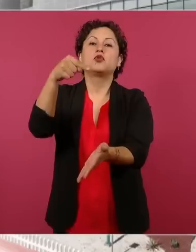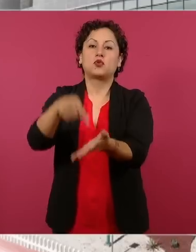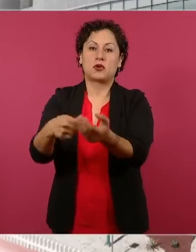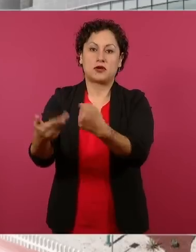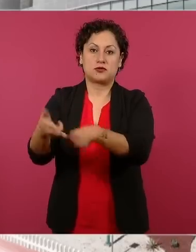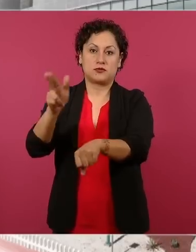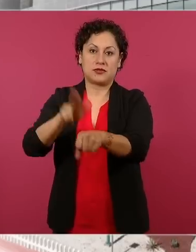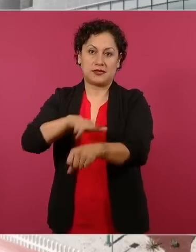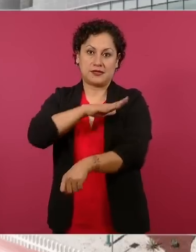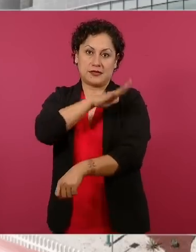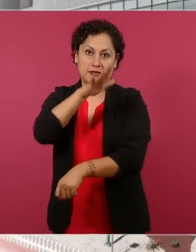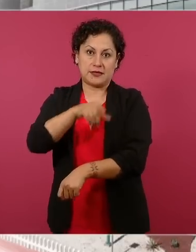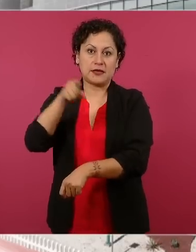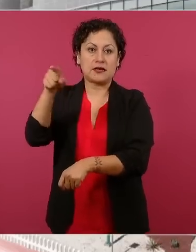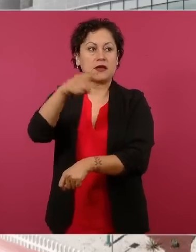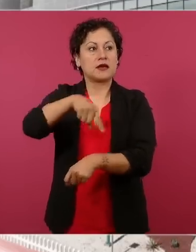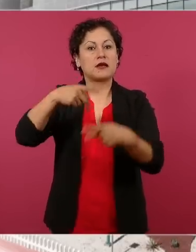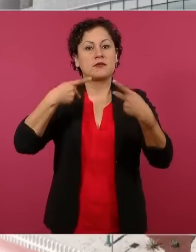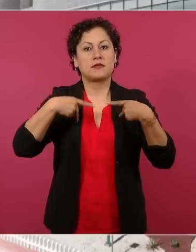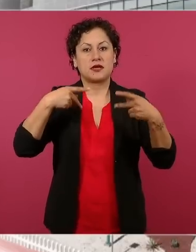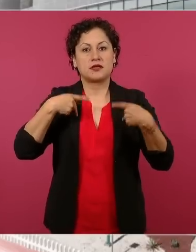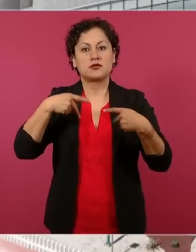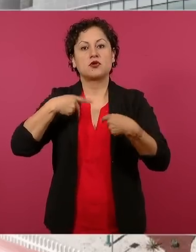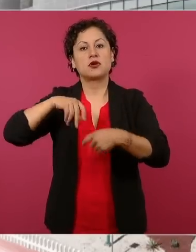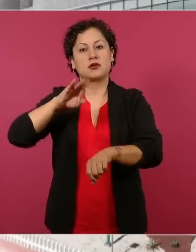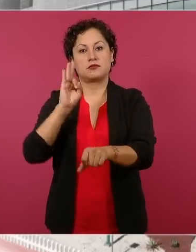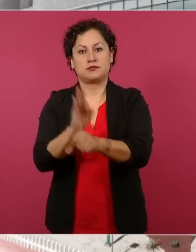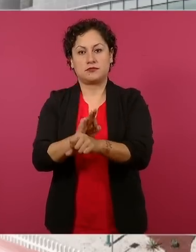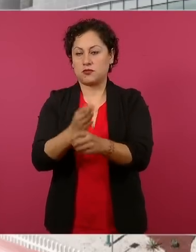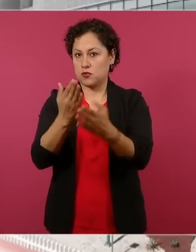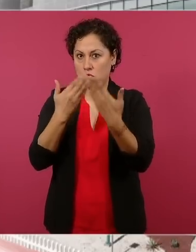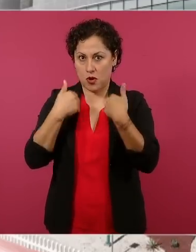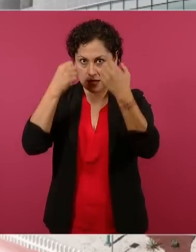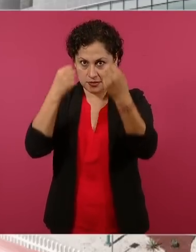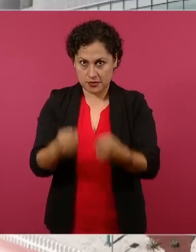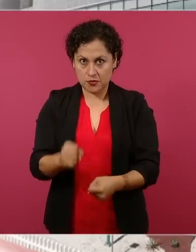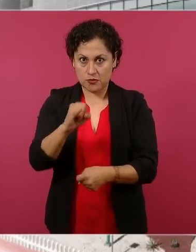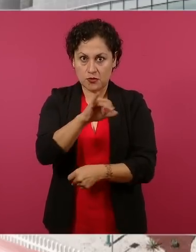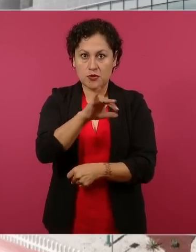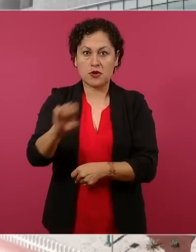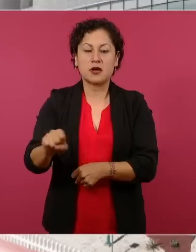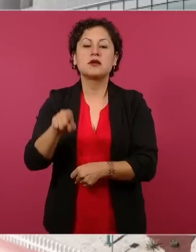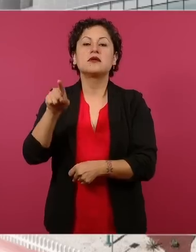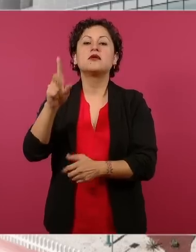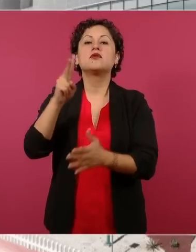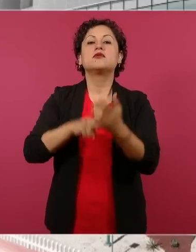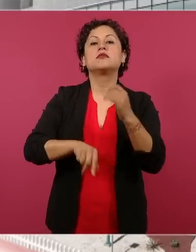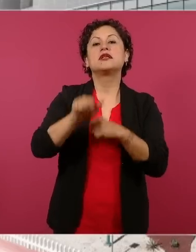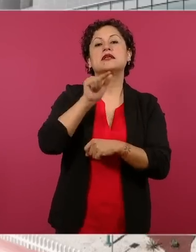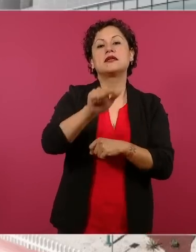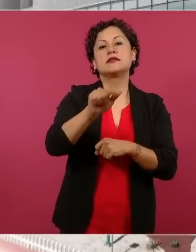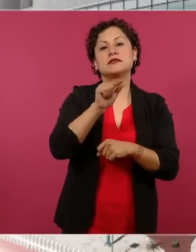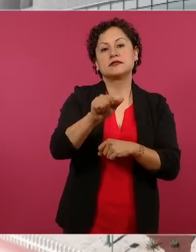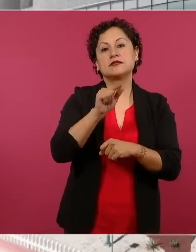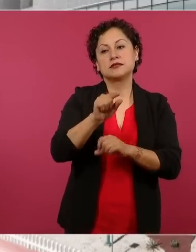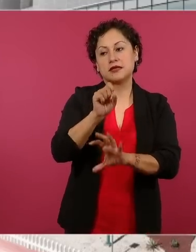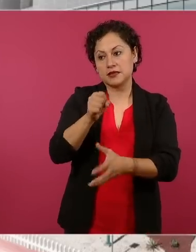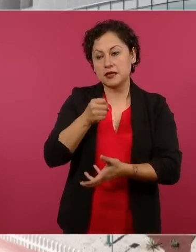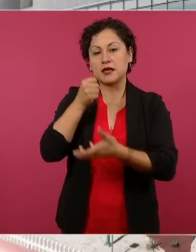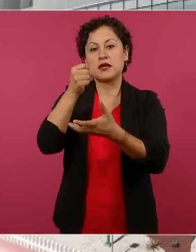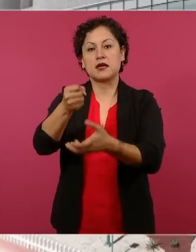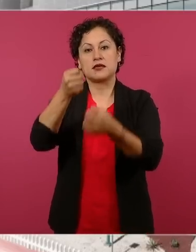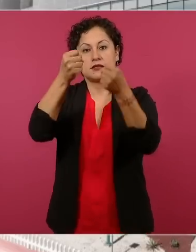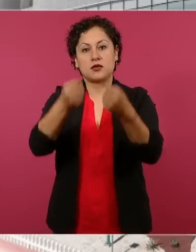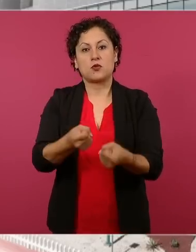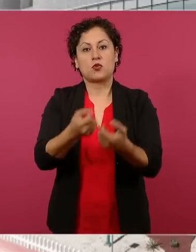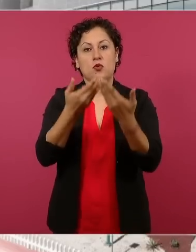Pachuca para personas sin seguridad social. Esto inició en 2007, su construcción con recursos del Seguro Popular, pero pasaron 15 años